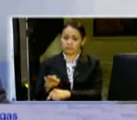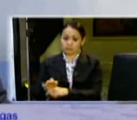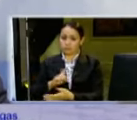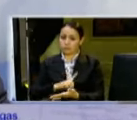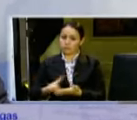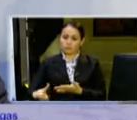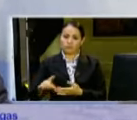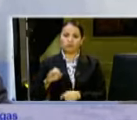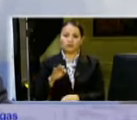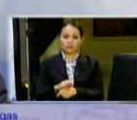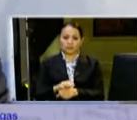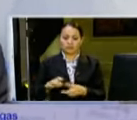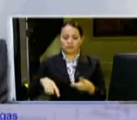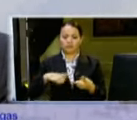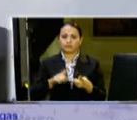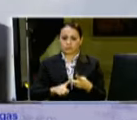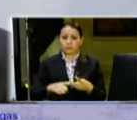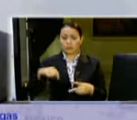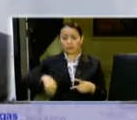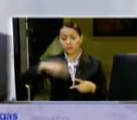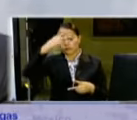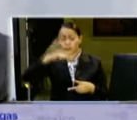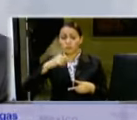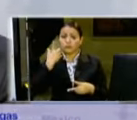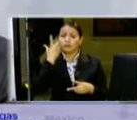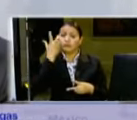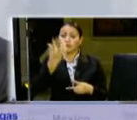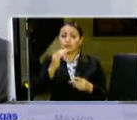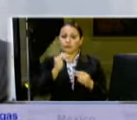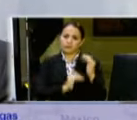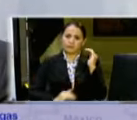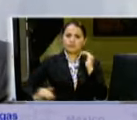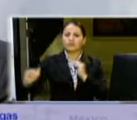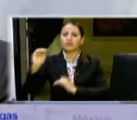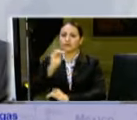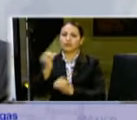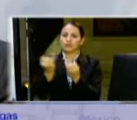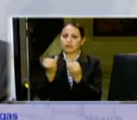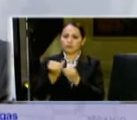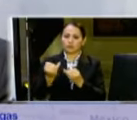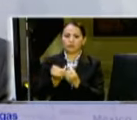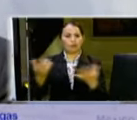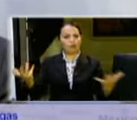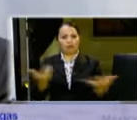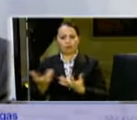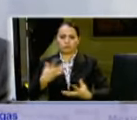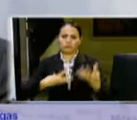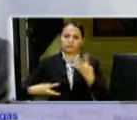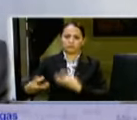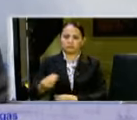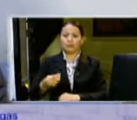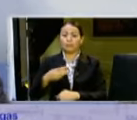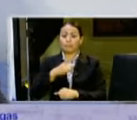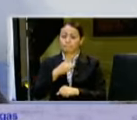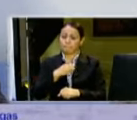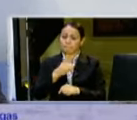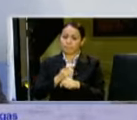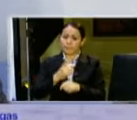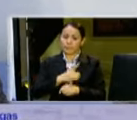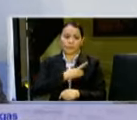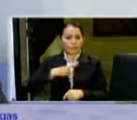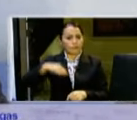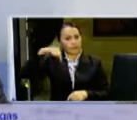exterior. Segundo, si México quiere ser un actor relevante a nivel internacional, primero tiene que empezar por su